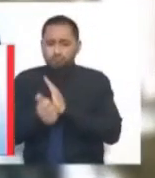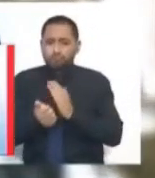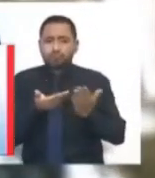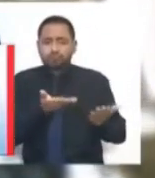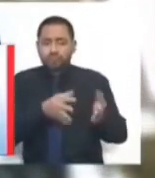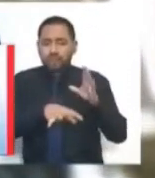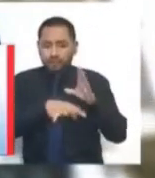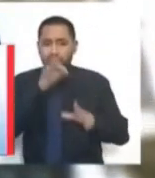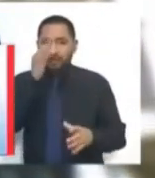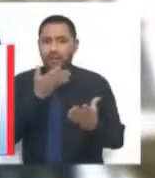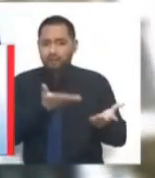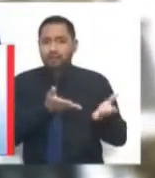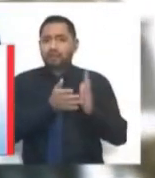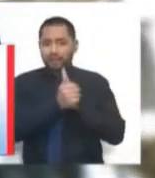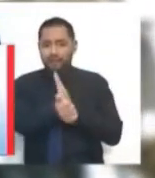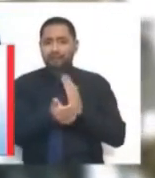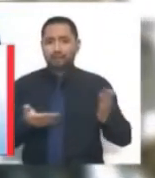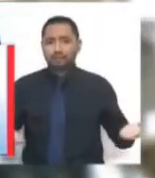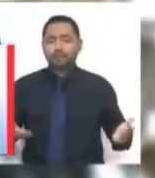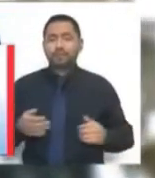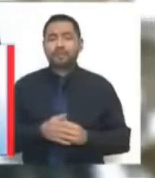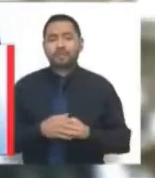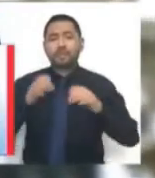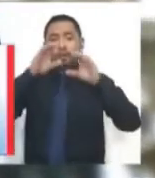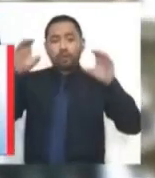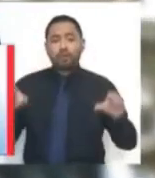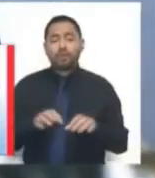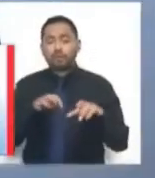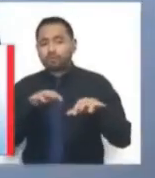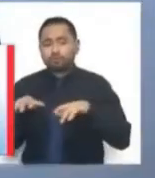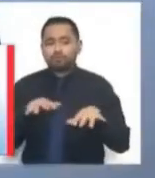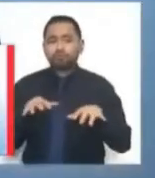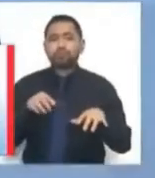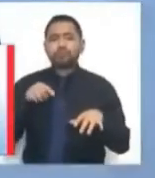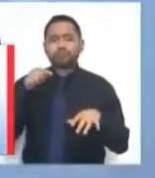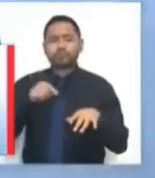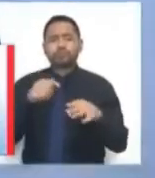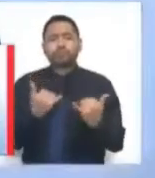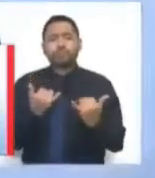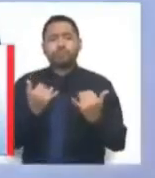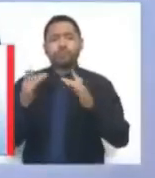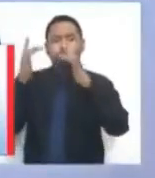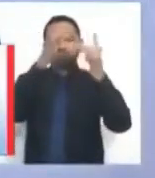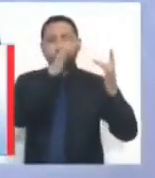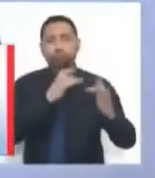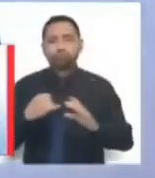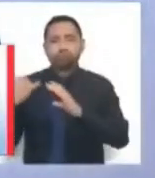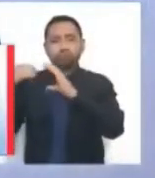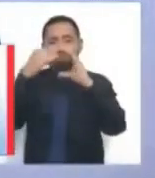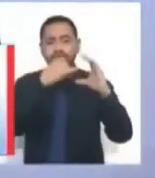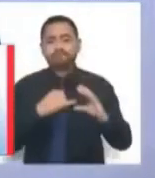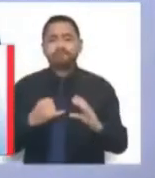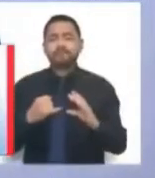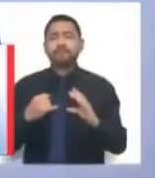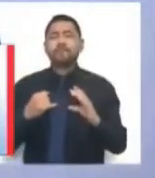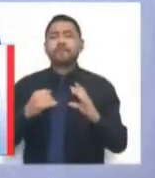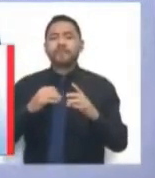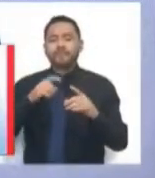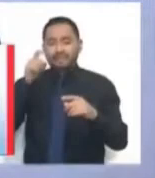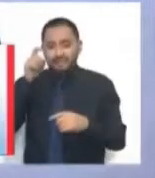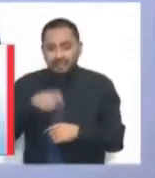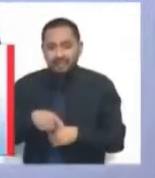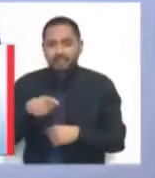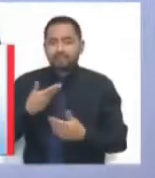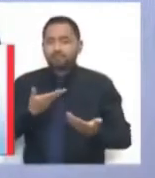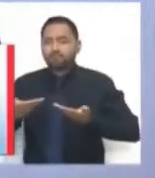talentos, hay que descubrir los talentos. En las computadoras, hoy en un mundo virtualizado, lo que tenemos